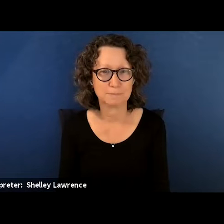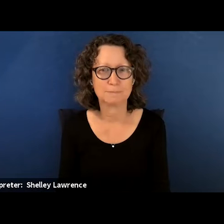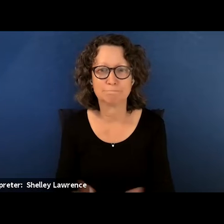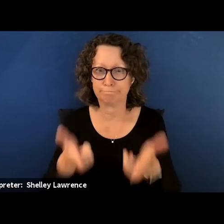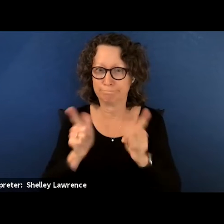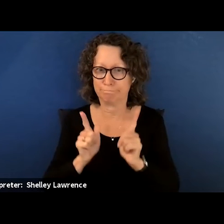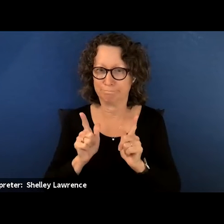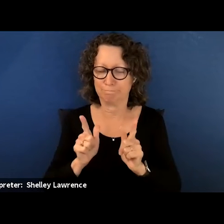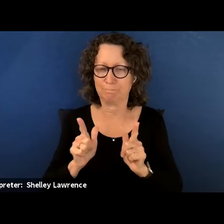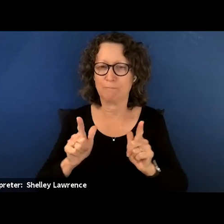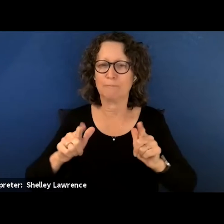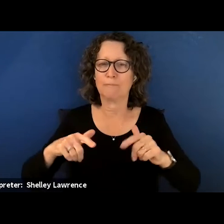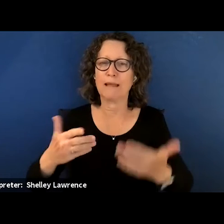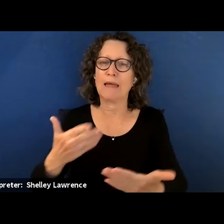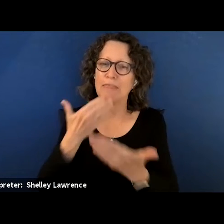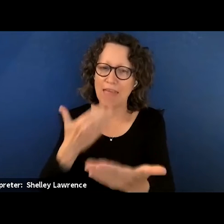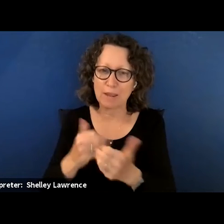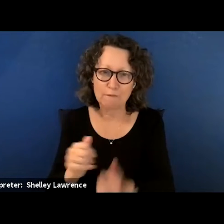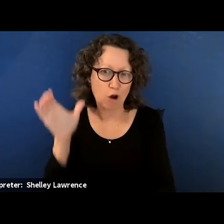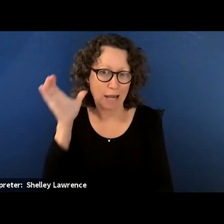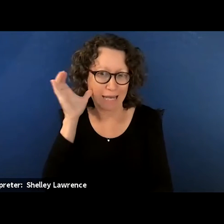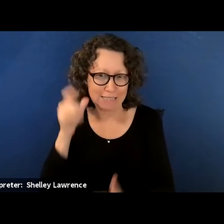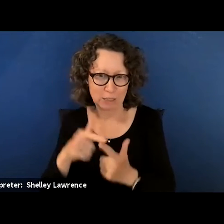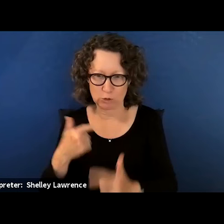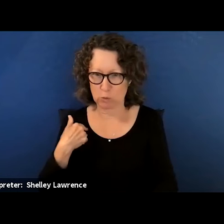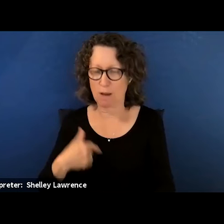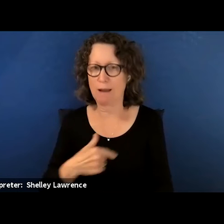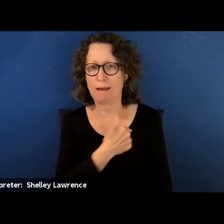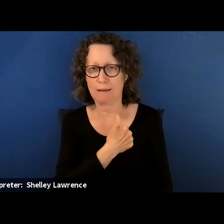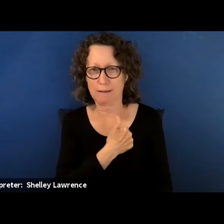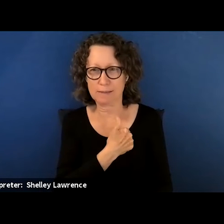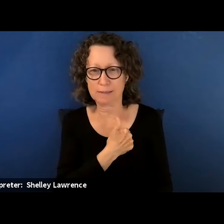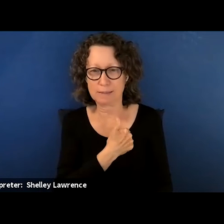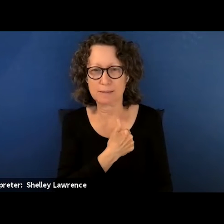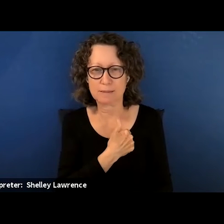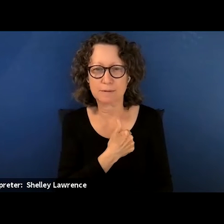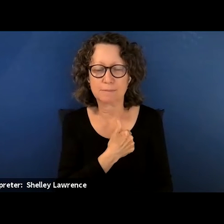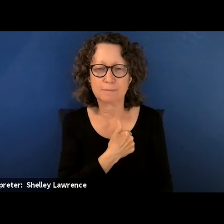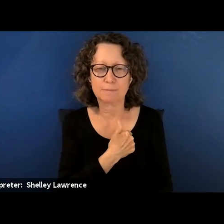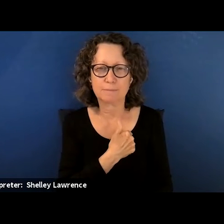Hello. Thank you for listening. Hola, gracias por escucharnos.